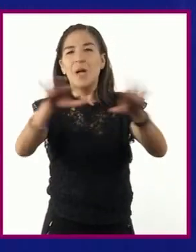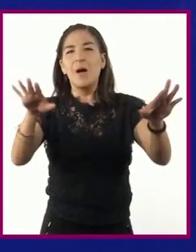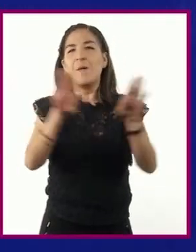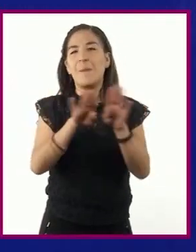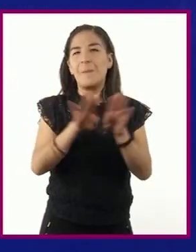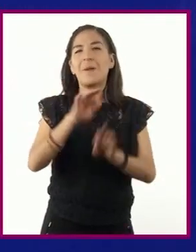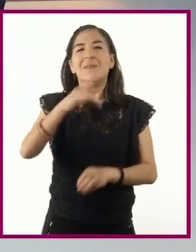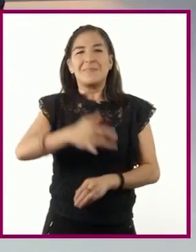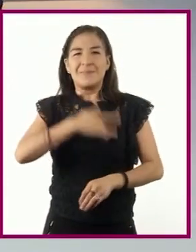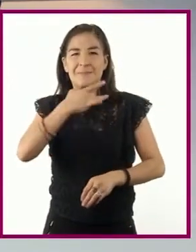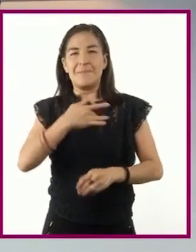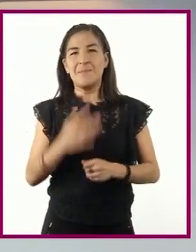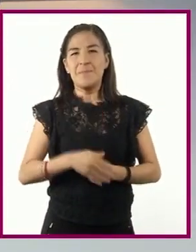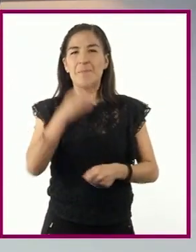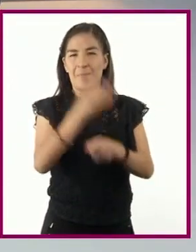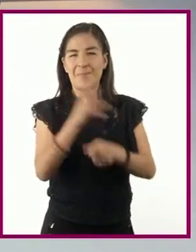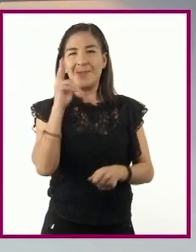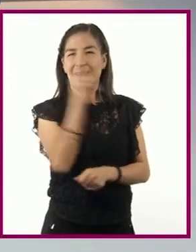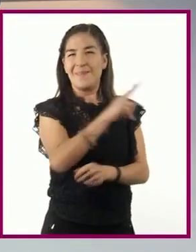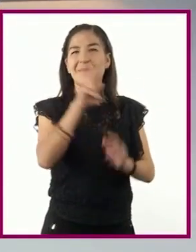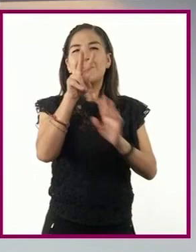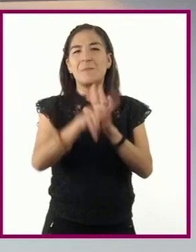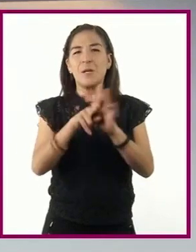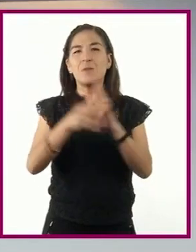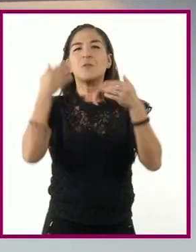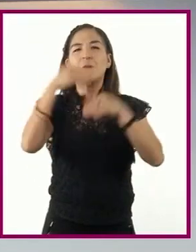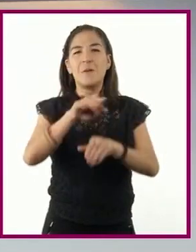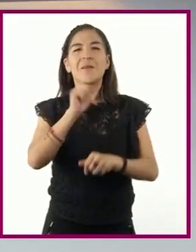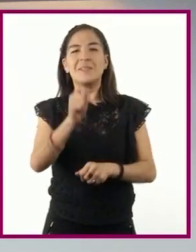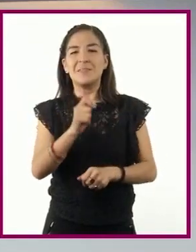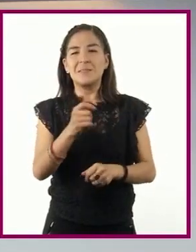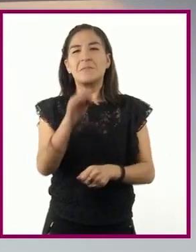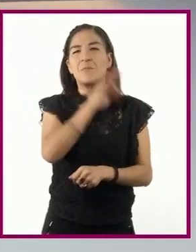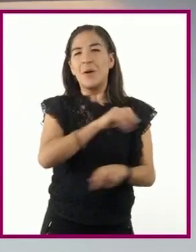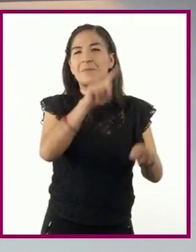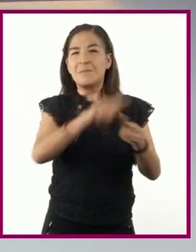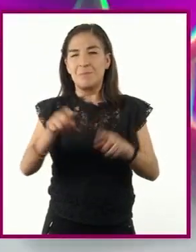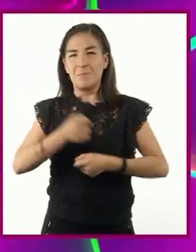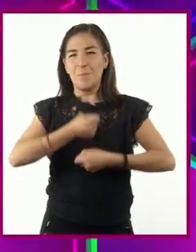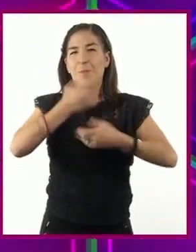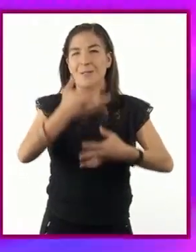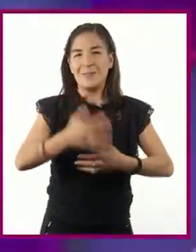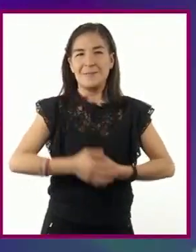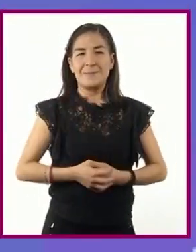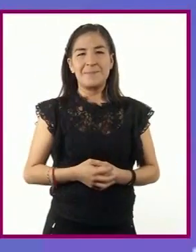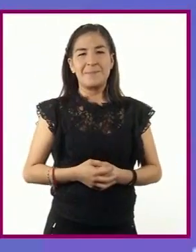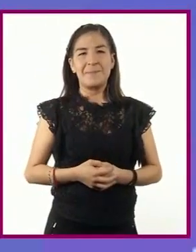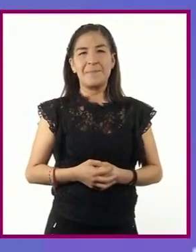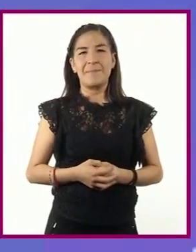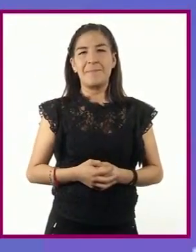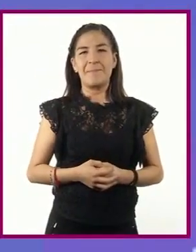mensaje. Veamos el siguiente video sobre una de las posibilidades poéticas.